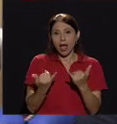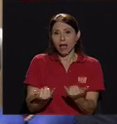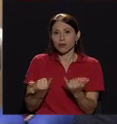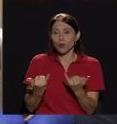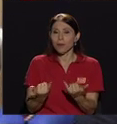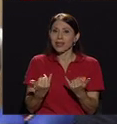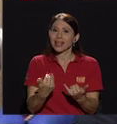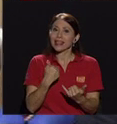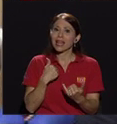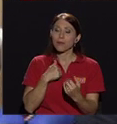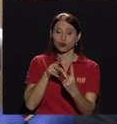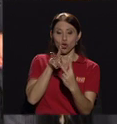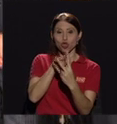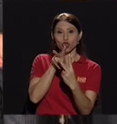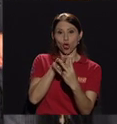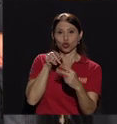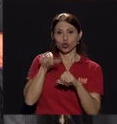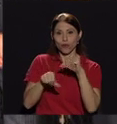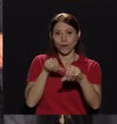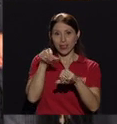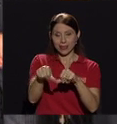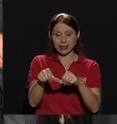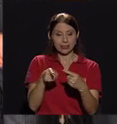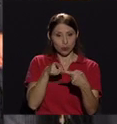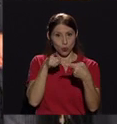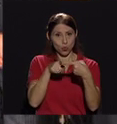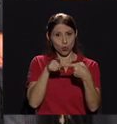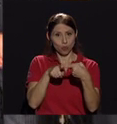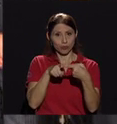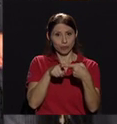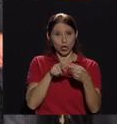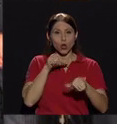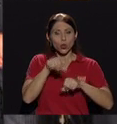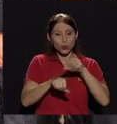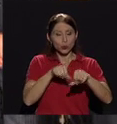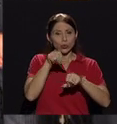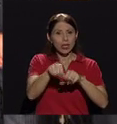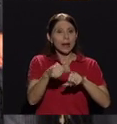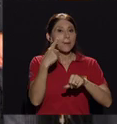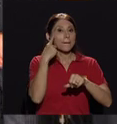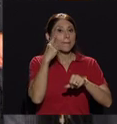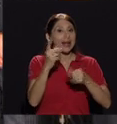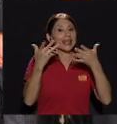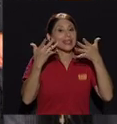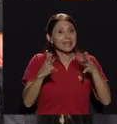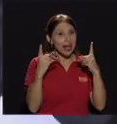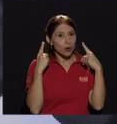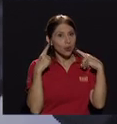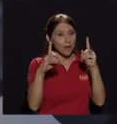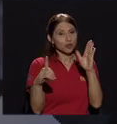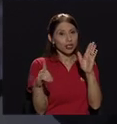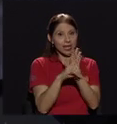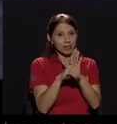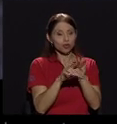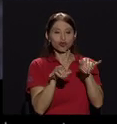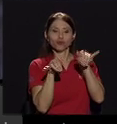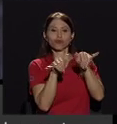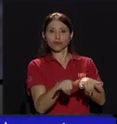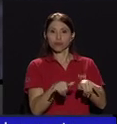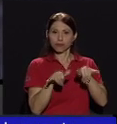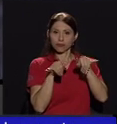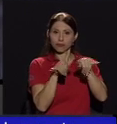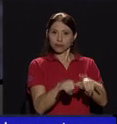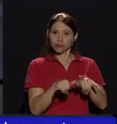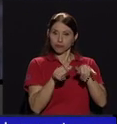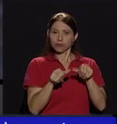actualmente tenemos dos frentes, diría yo. Uno, luchar porque los derechos que ya logramos se